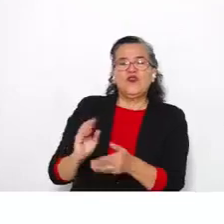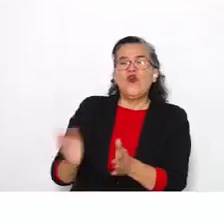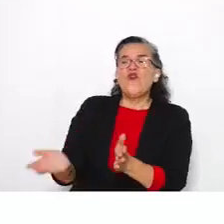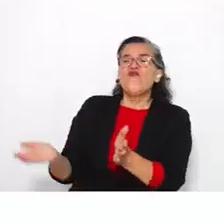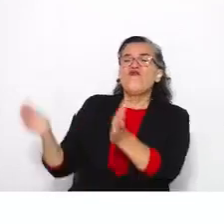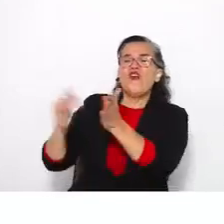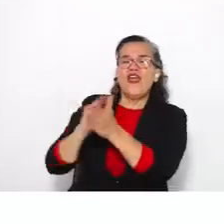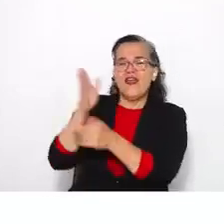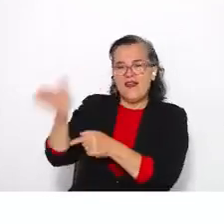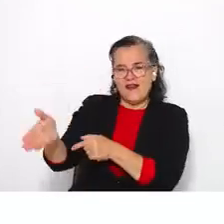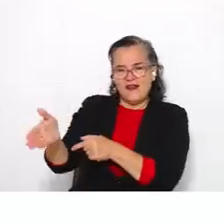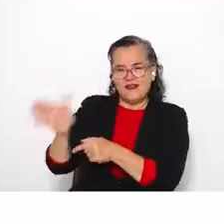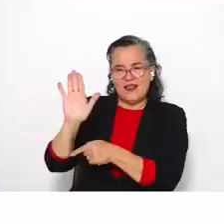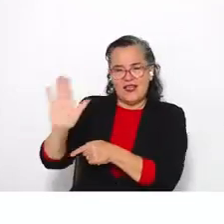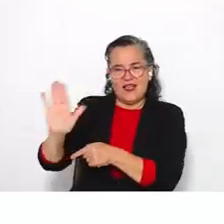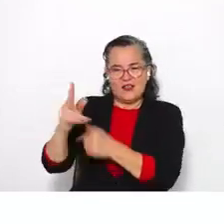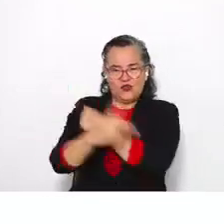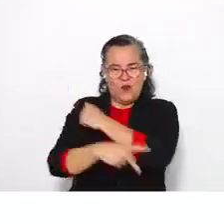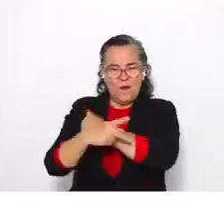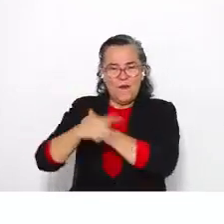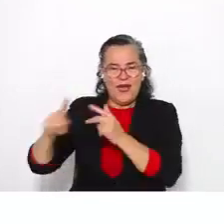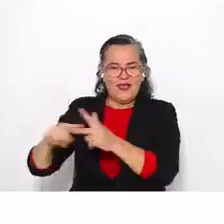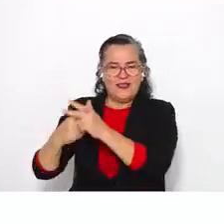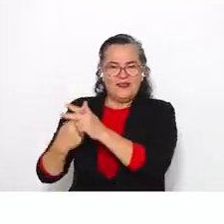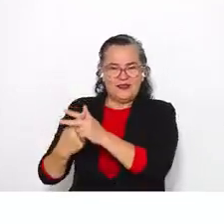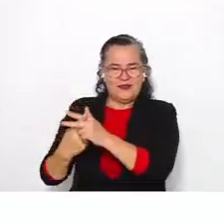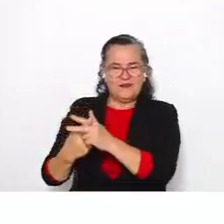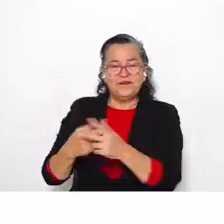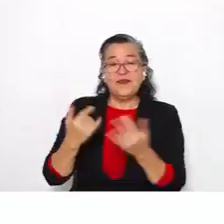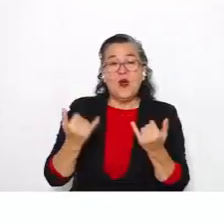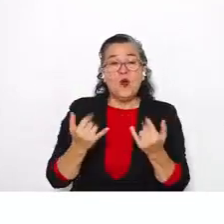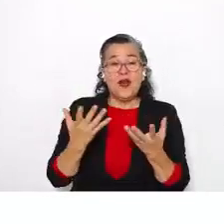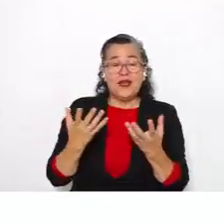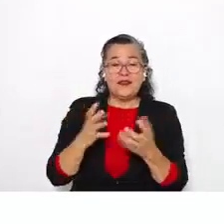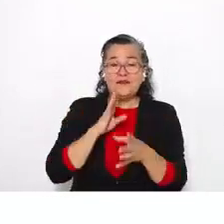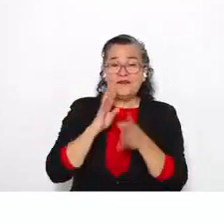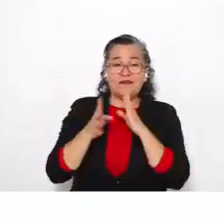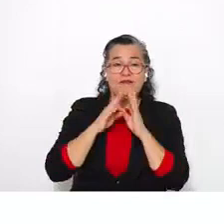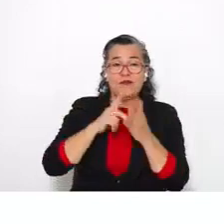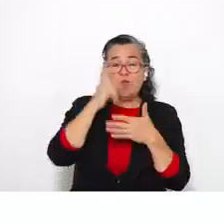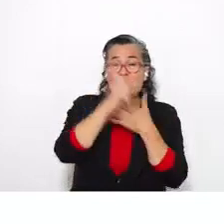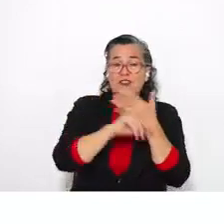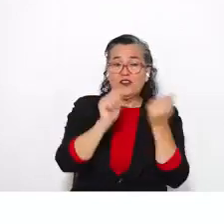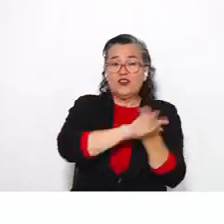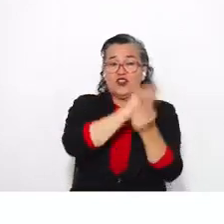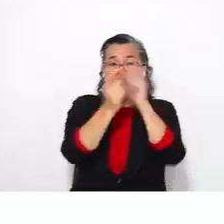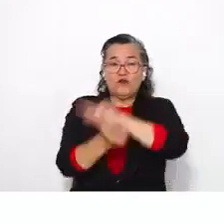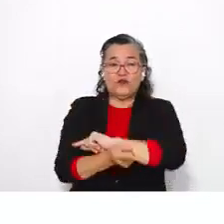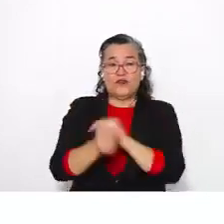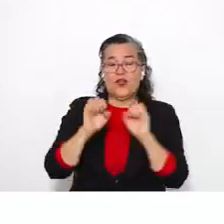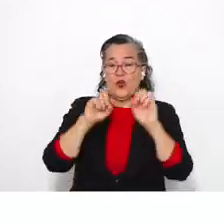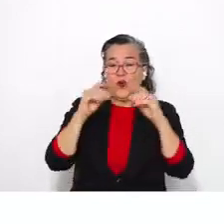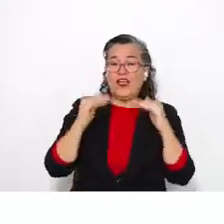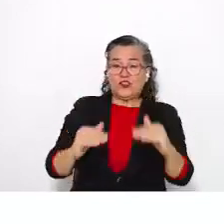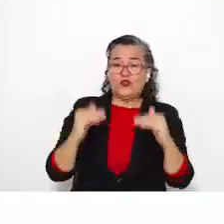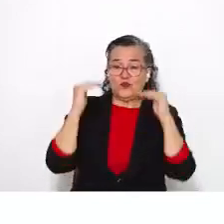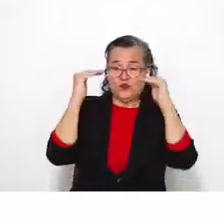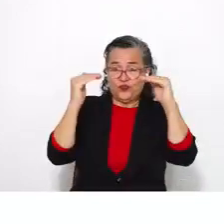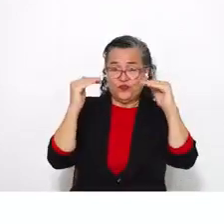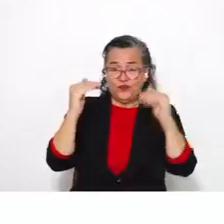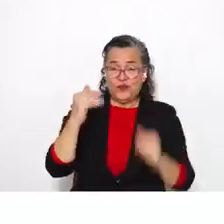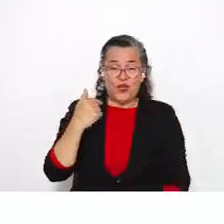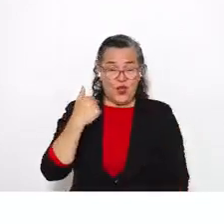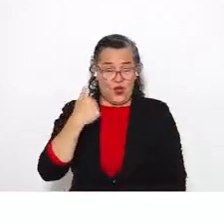Y ahora quisiera hablarles muy rápidamente sobre el proyecto de transformación de la educación superior, porque cuando yo